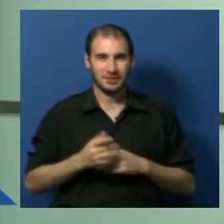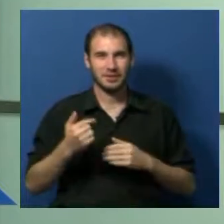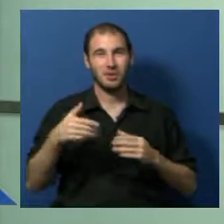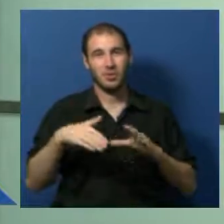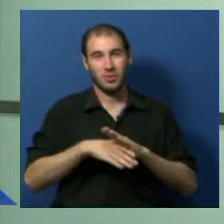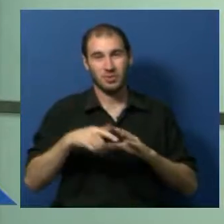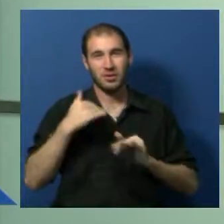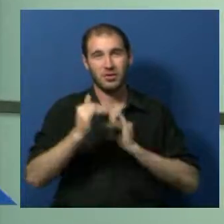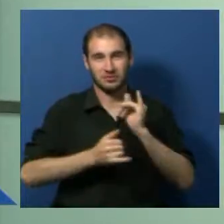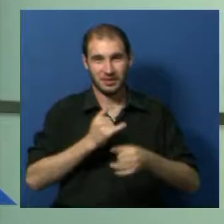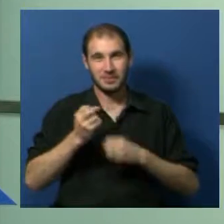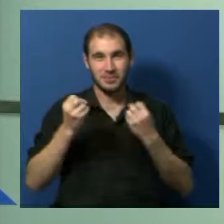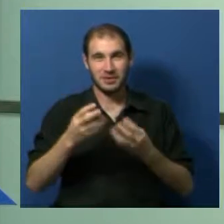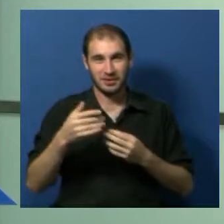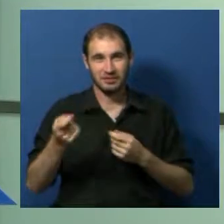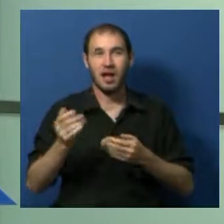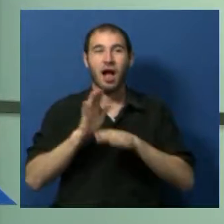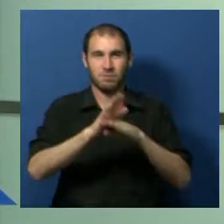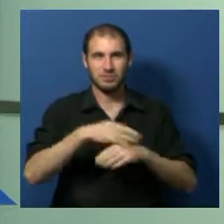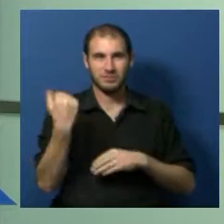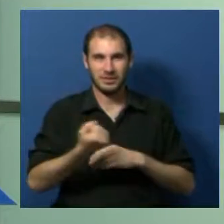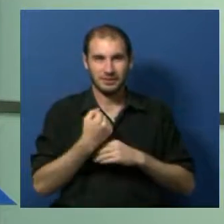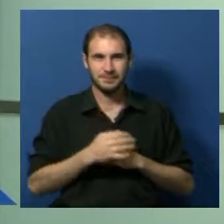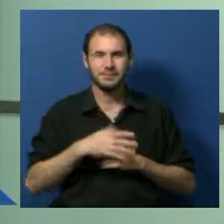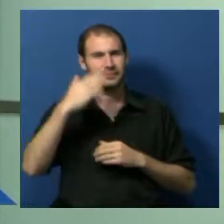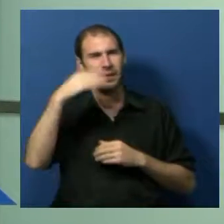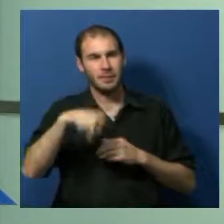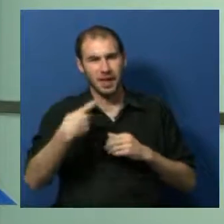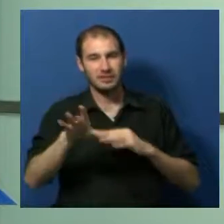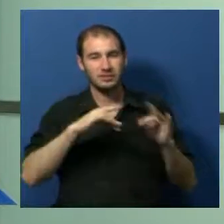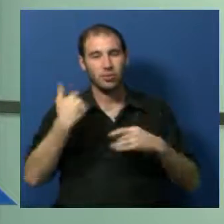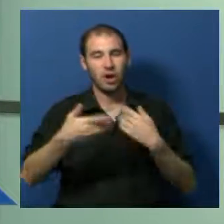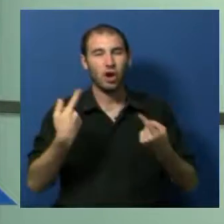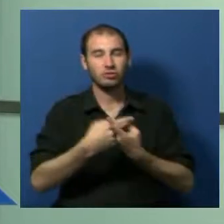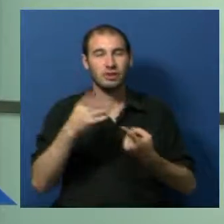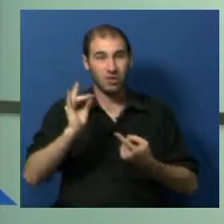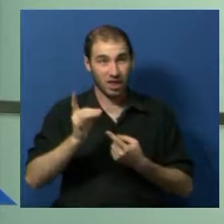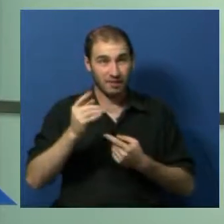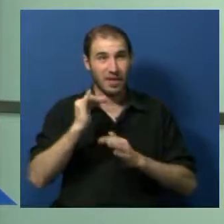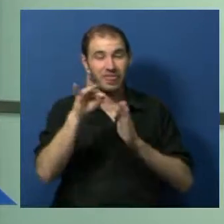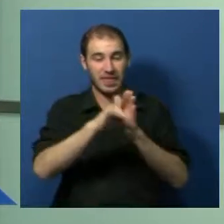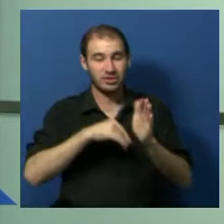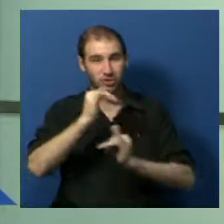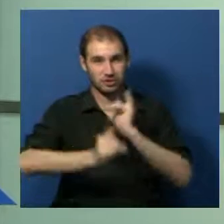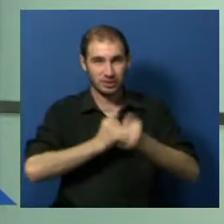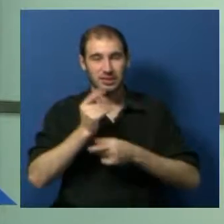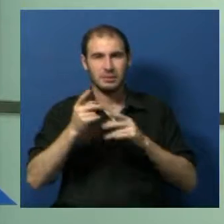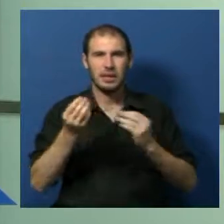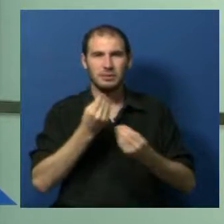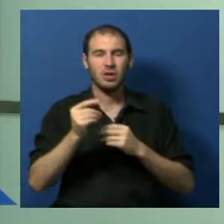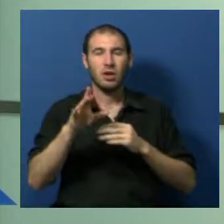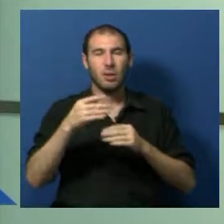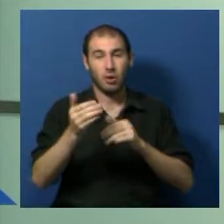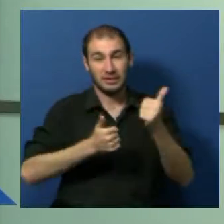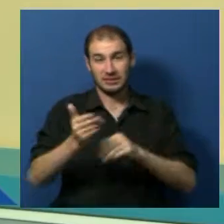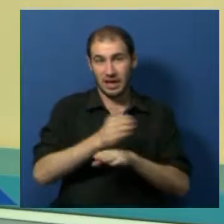para decir esto porque es un gran apoyo que nos dan. Gastón, mañana juega la selección contra Bolivia. Empezamos a repasar datos y un poco también analizando lo que fue el partido